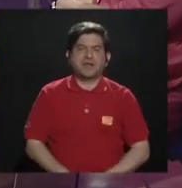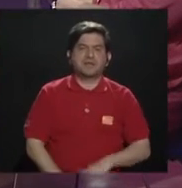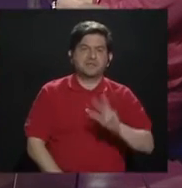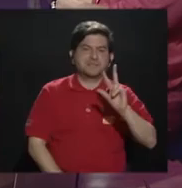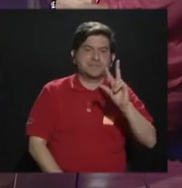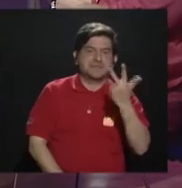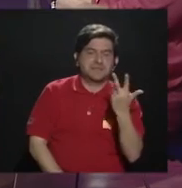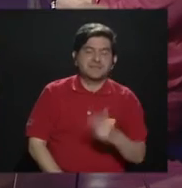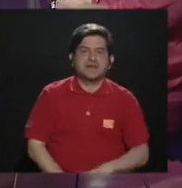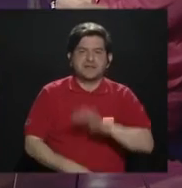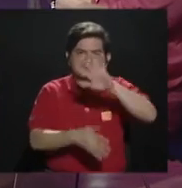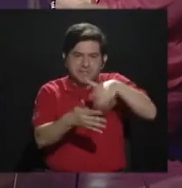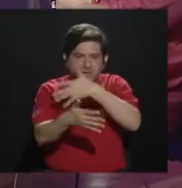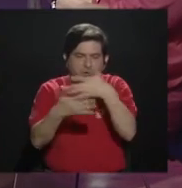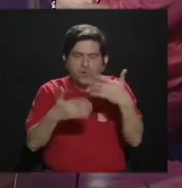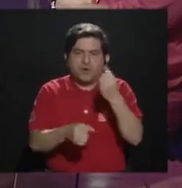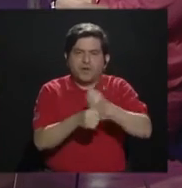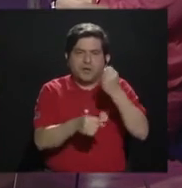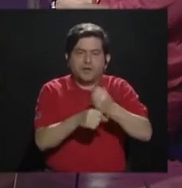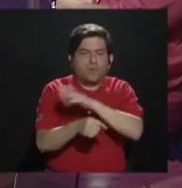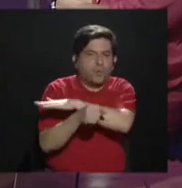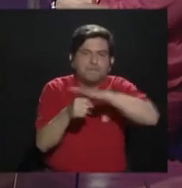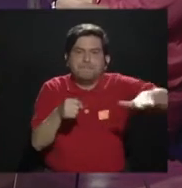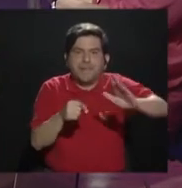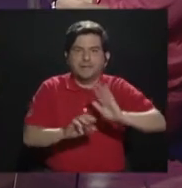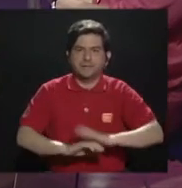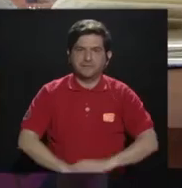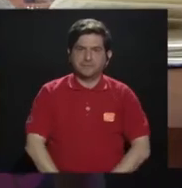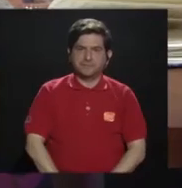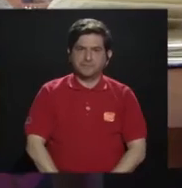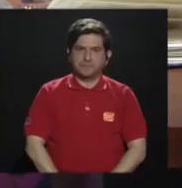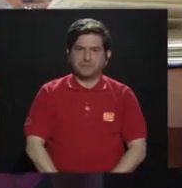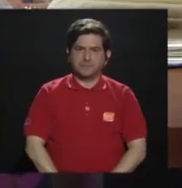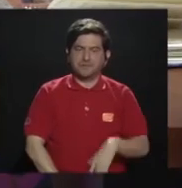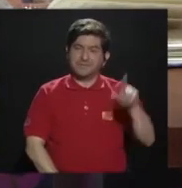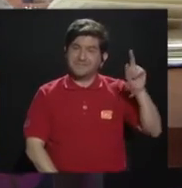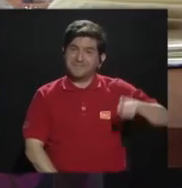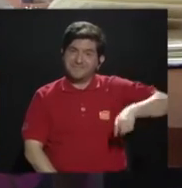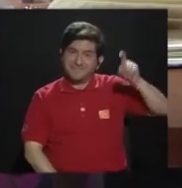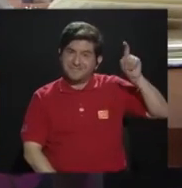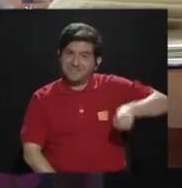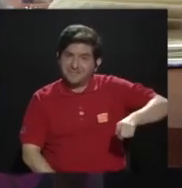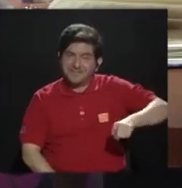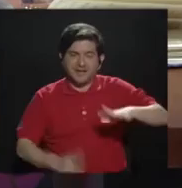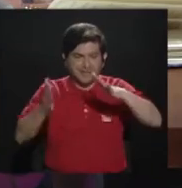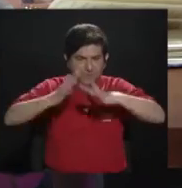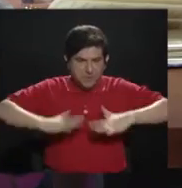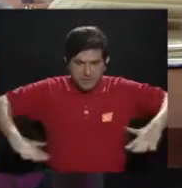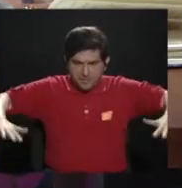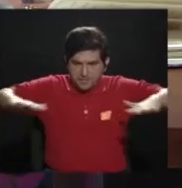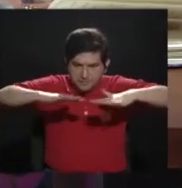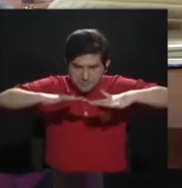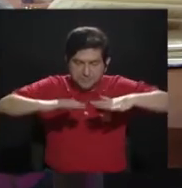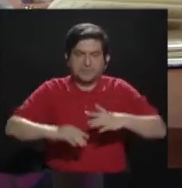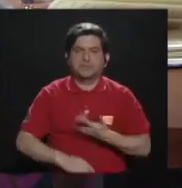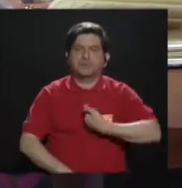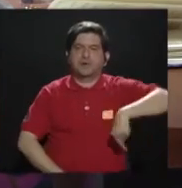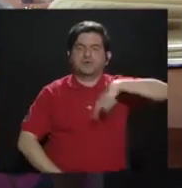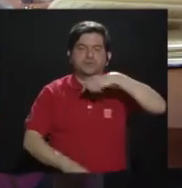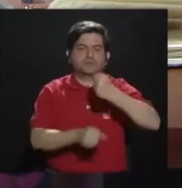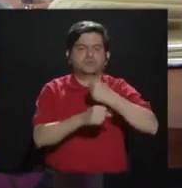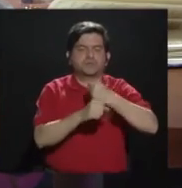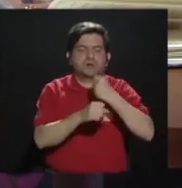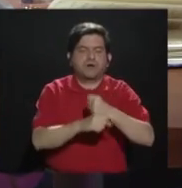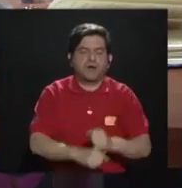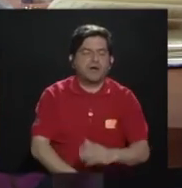laboral a tiempo completo. Entonces, necesitamos espacios para poder trabajar en el